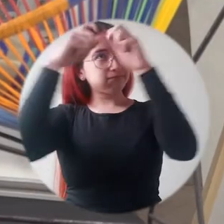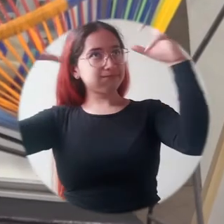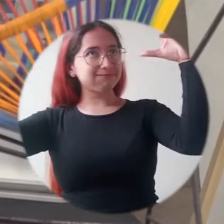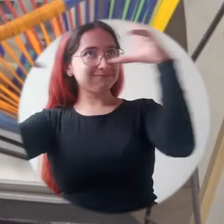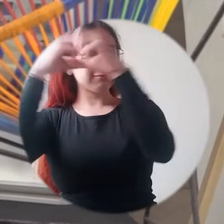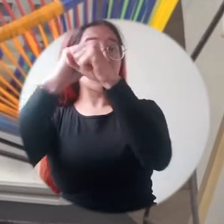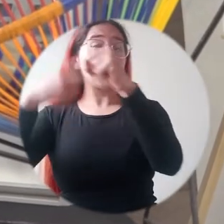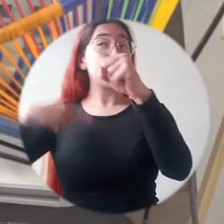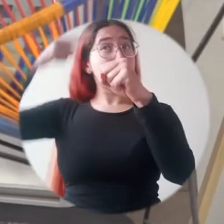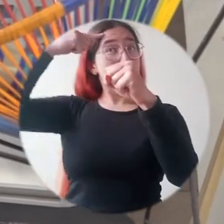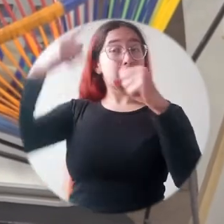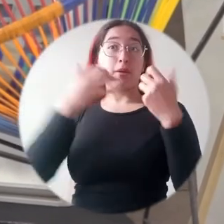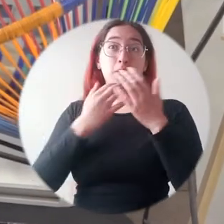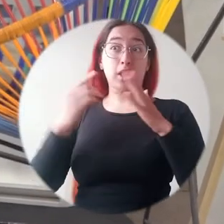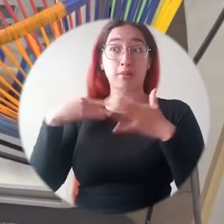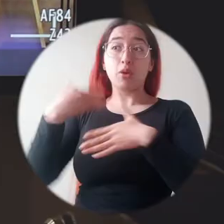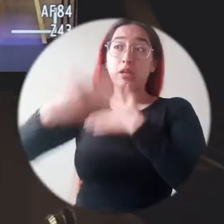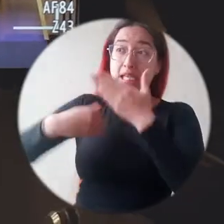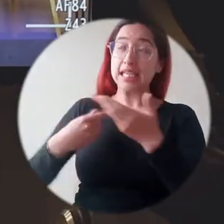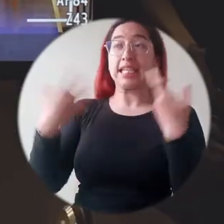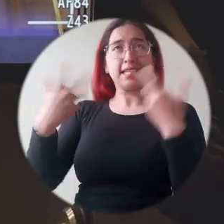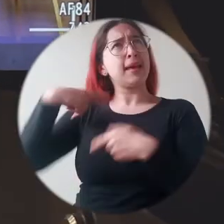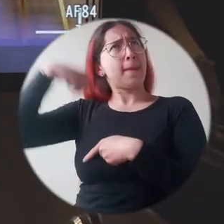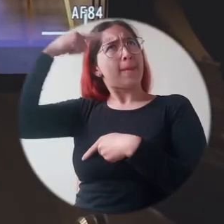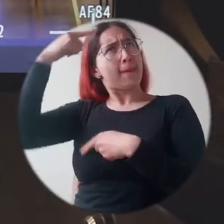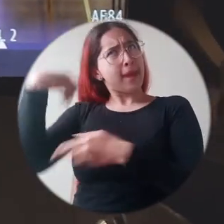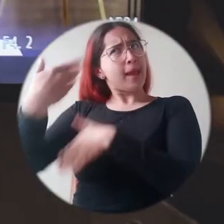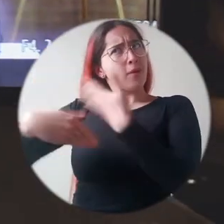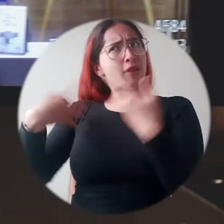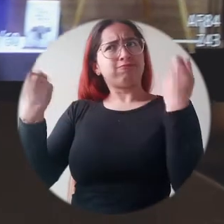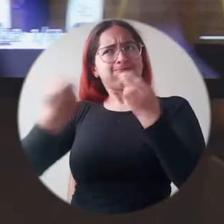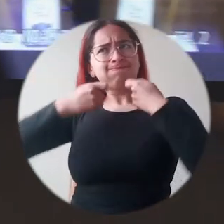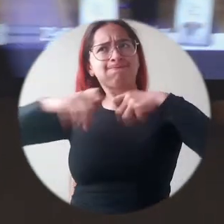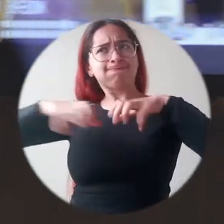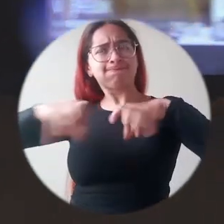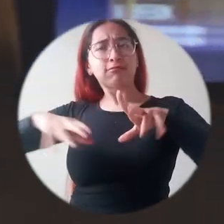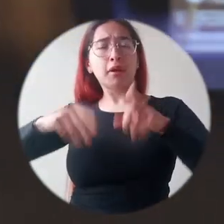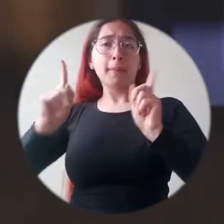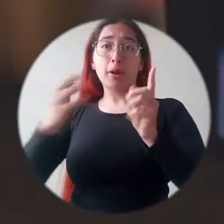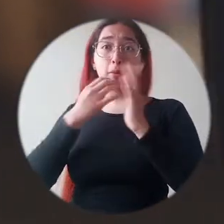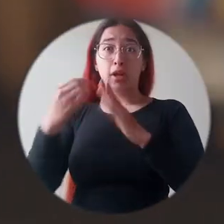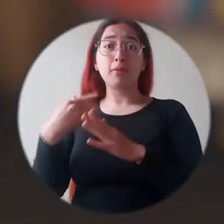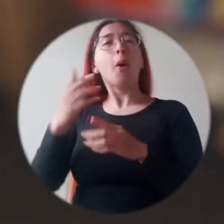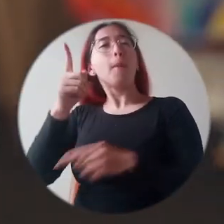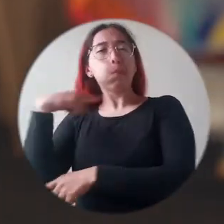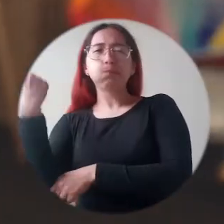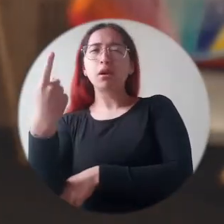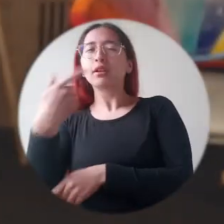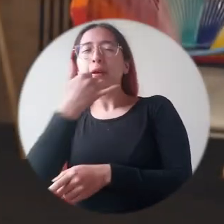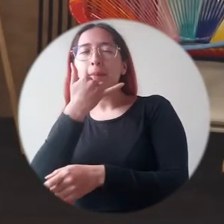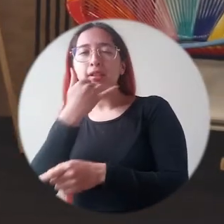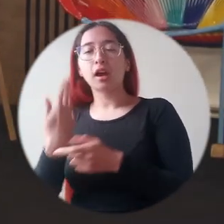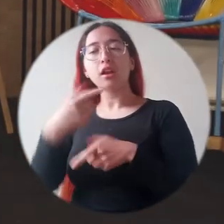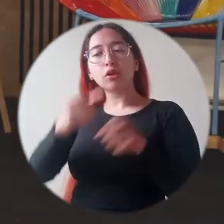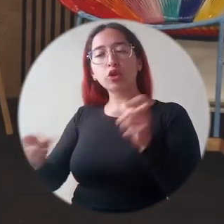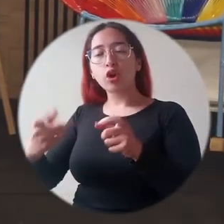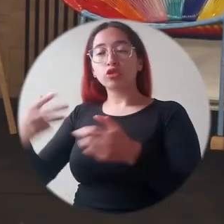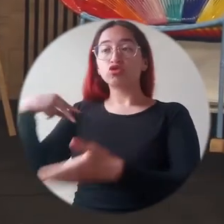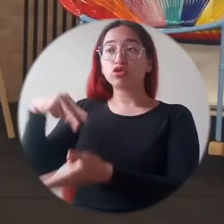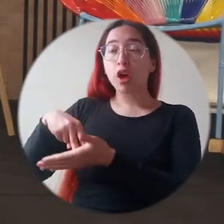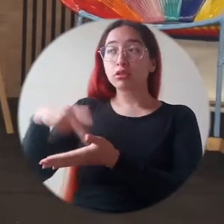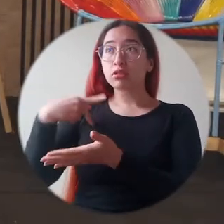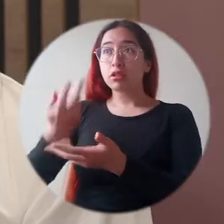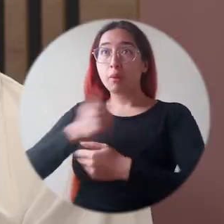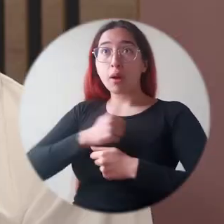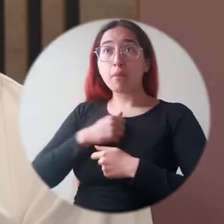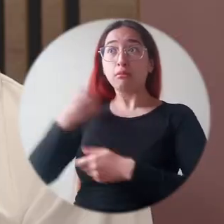a veces no piensa en publicar, pero es mucho más raro que uno sea el escritor y sea el editor de su libro.